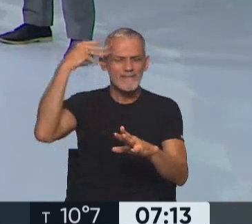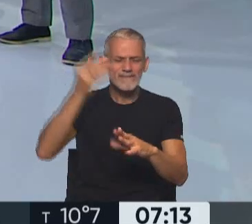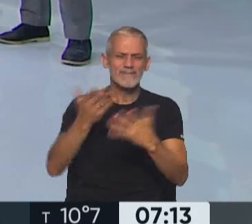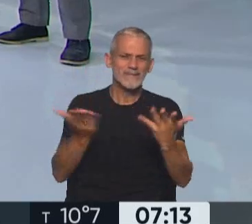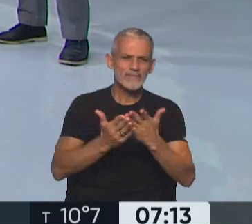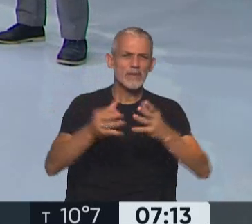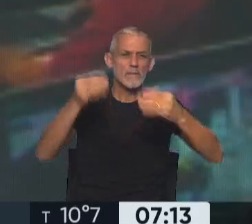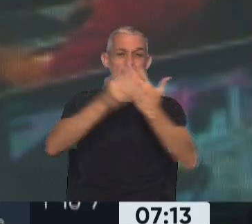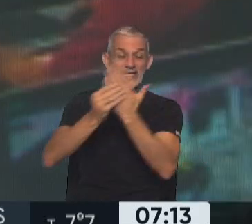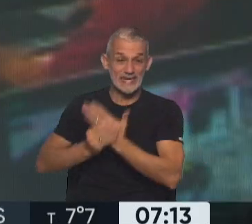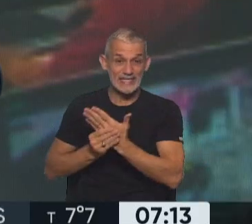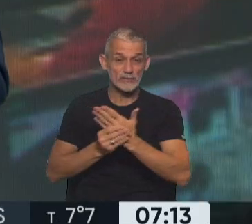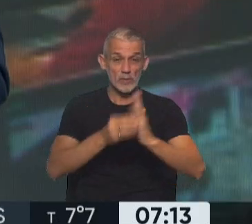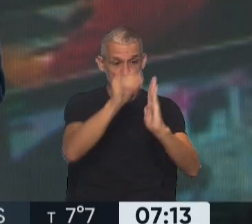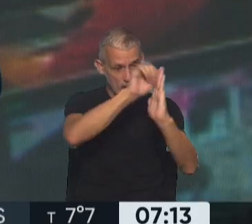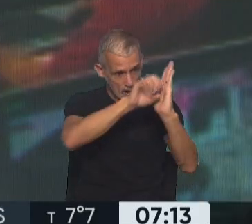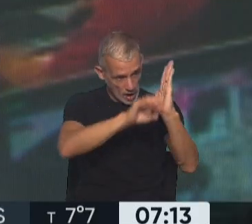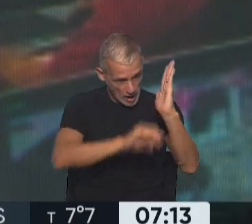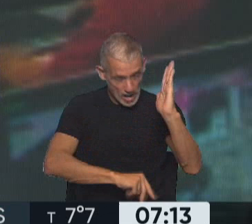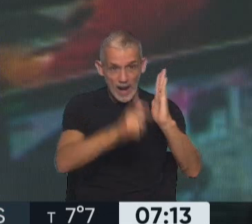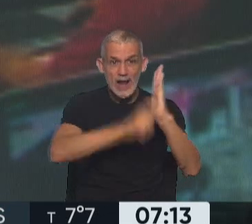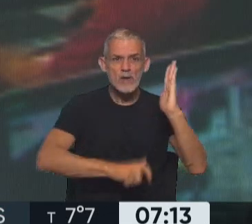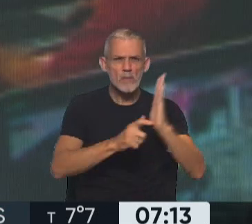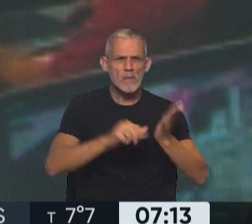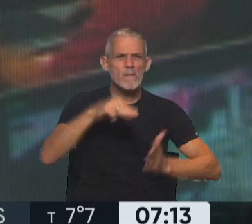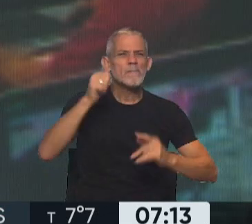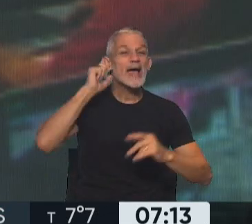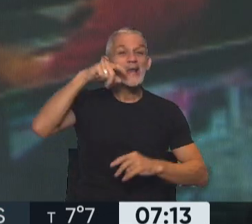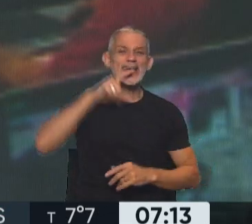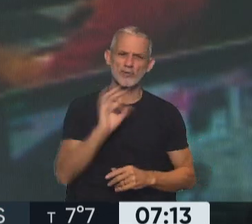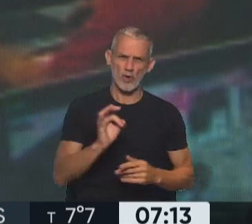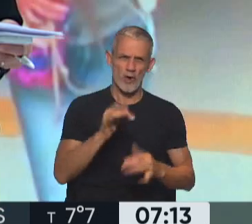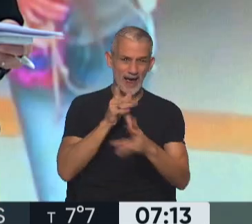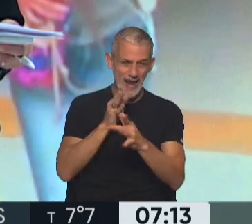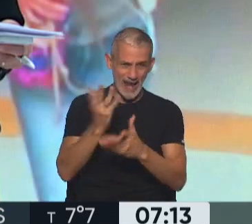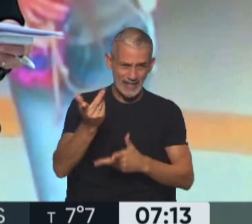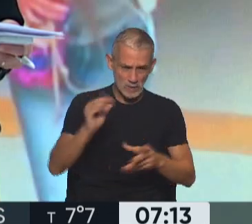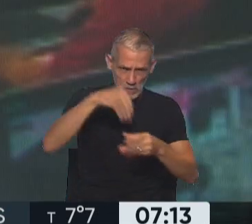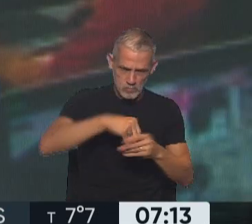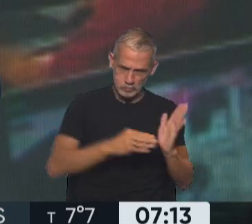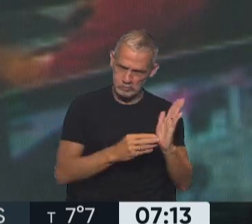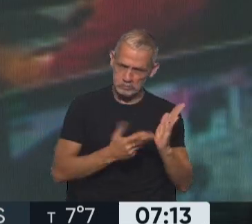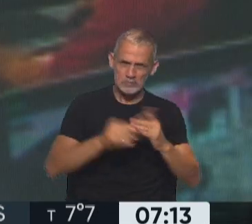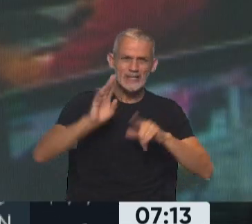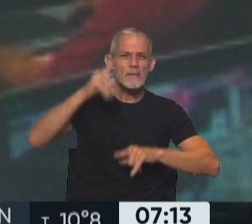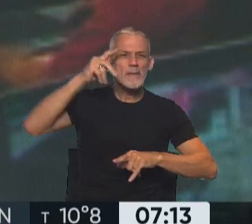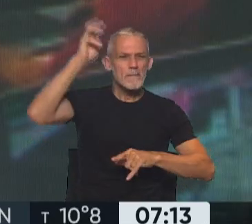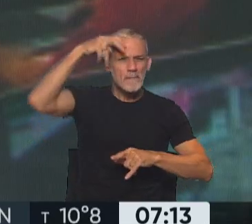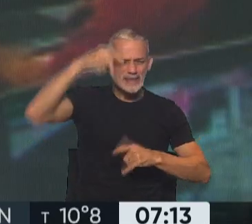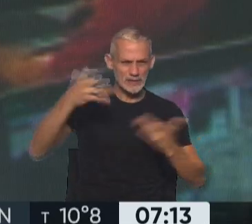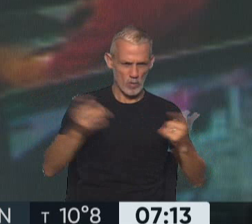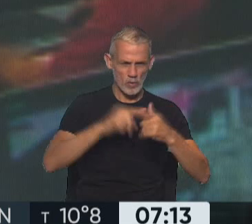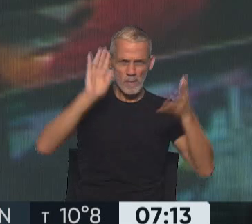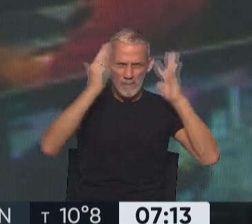los ministros, pero en la lista, por ejemplo, está Héctor Mañeto, el CEO del Grupo Clarín. Y aparece Patricia Bullrich, Milei